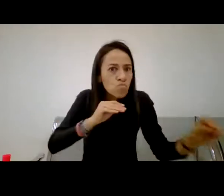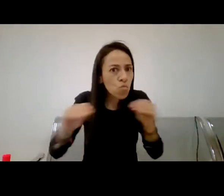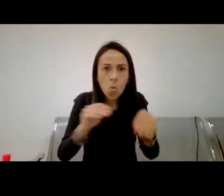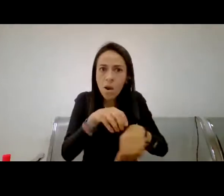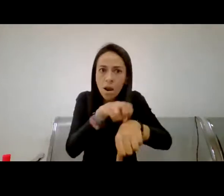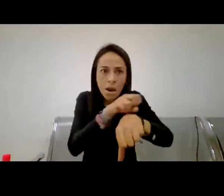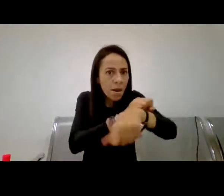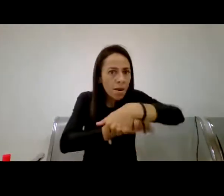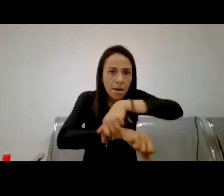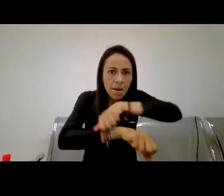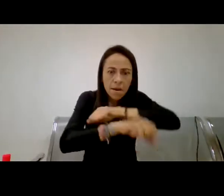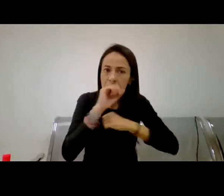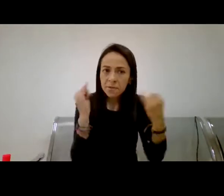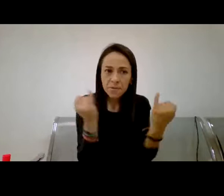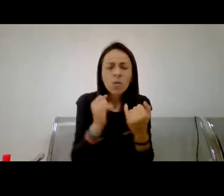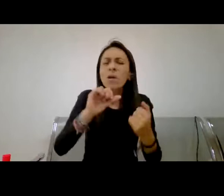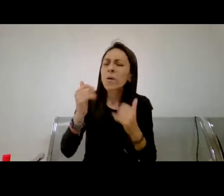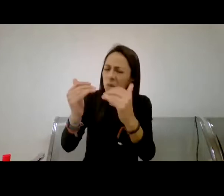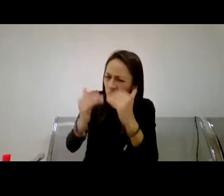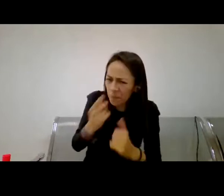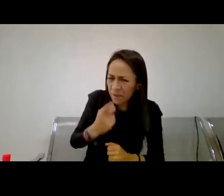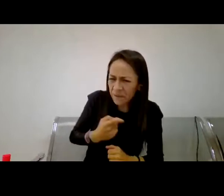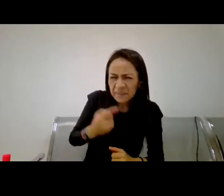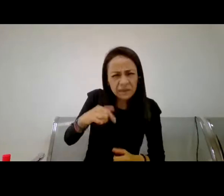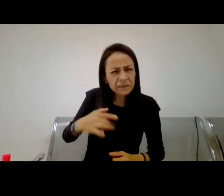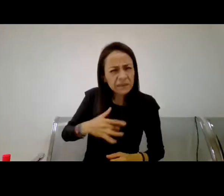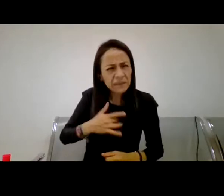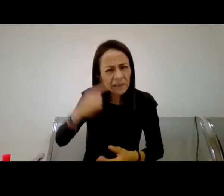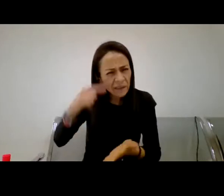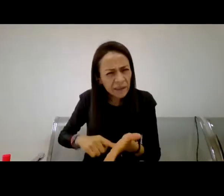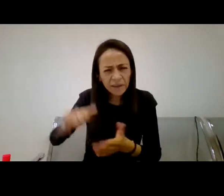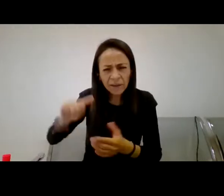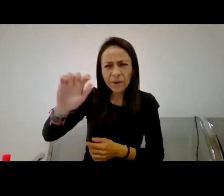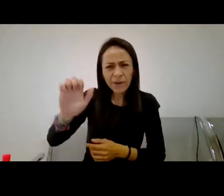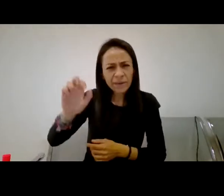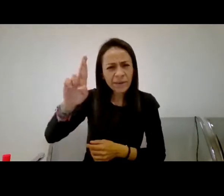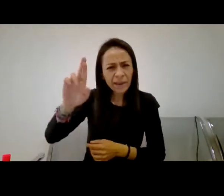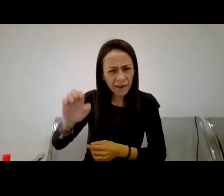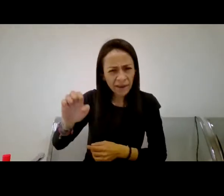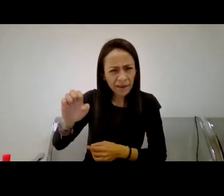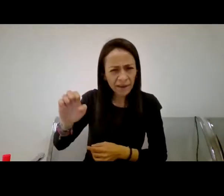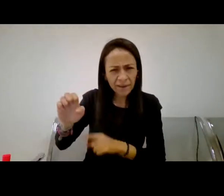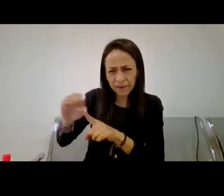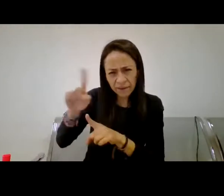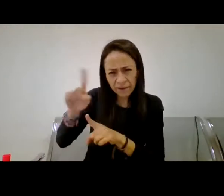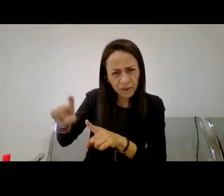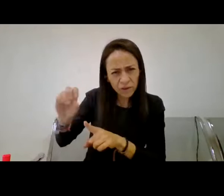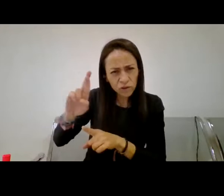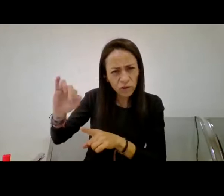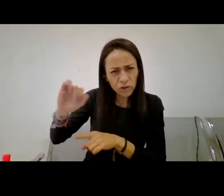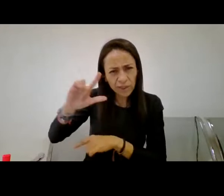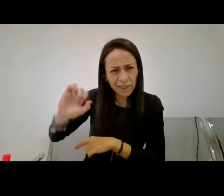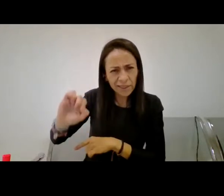nos representan, mencionaba, me parece Tere Zorrilla, las autoridades, los diputados, diputadas